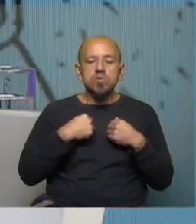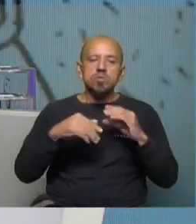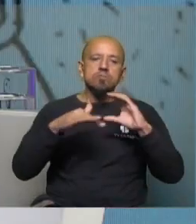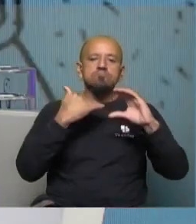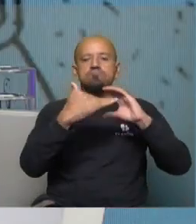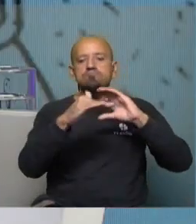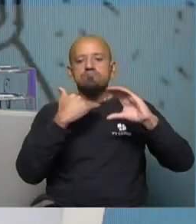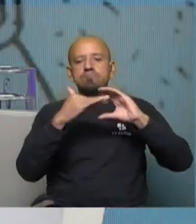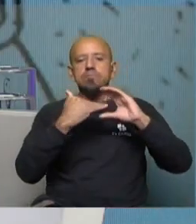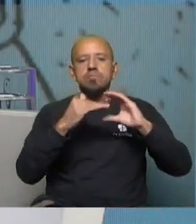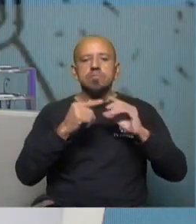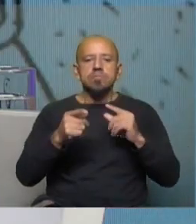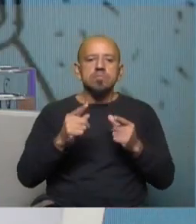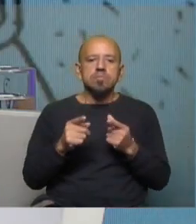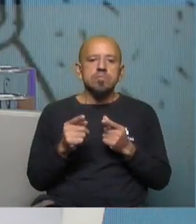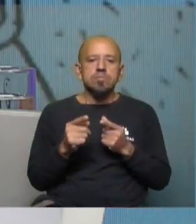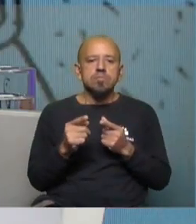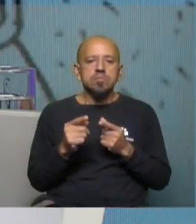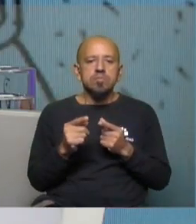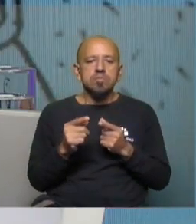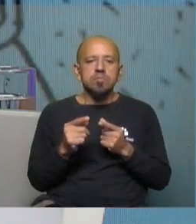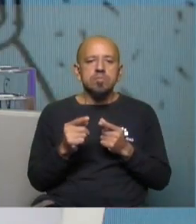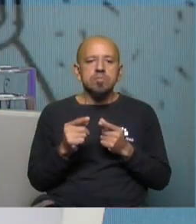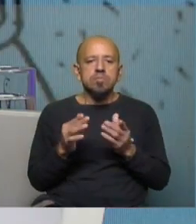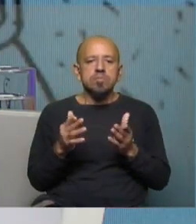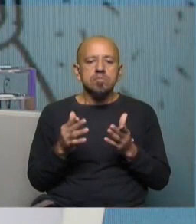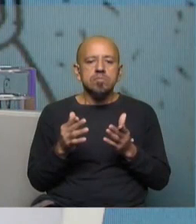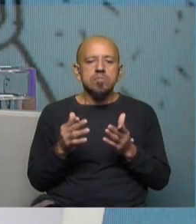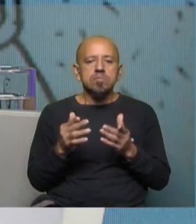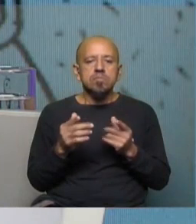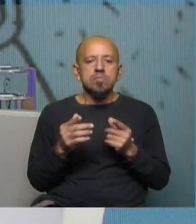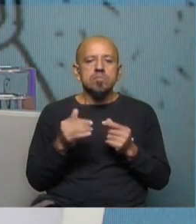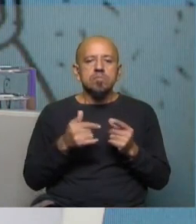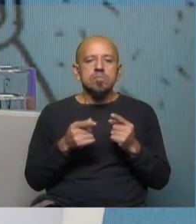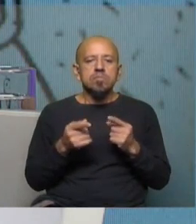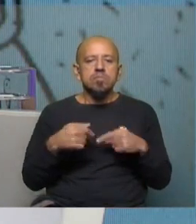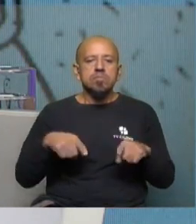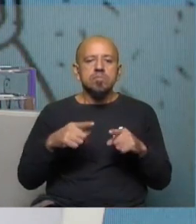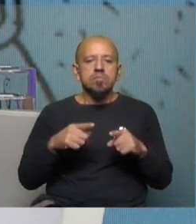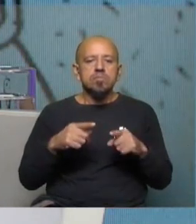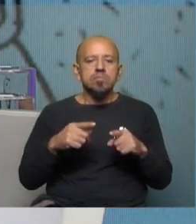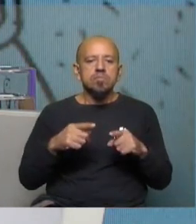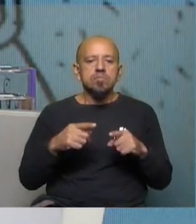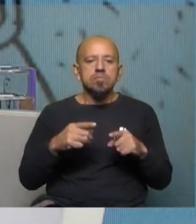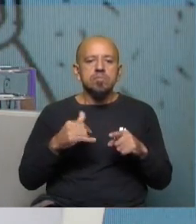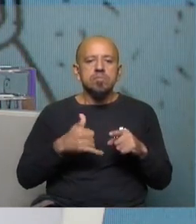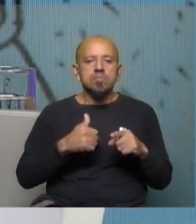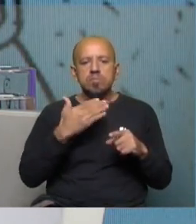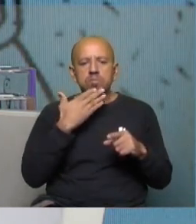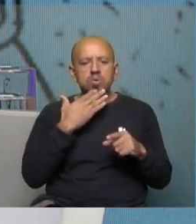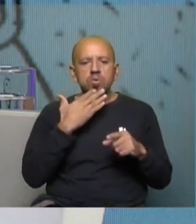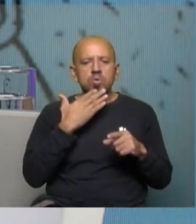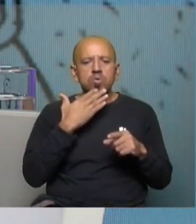con él que Carlos de más se me hizo el vínculo este le digo Mira tengo la duda en un momento la historia les cuento tengo la duda